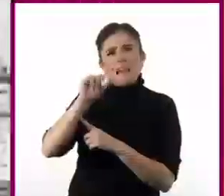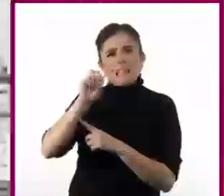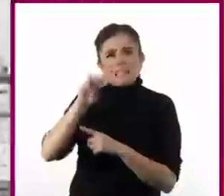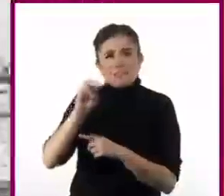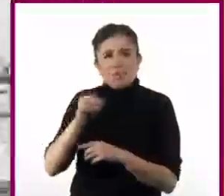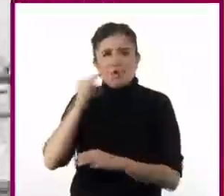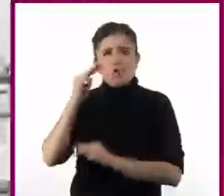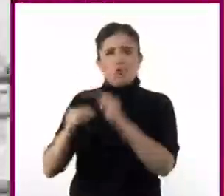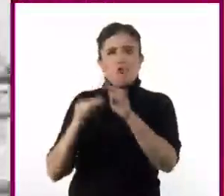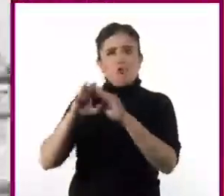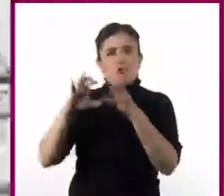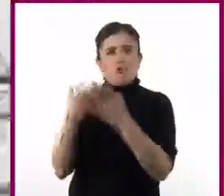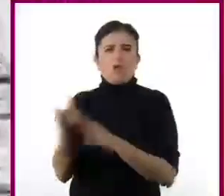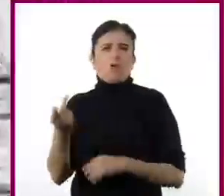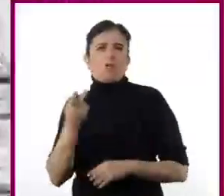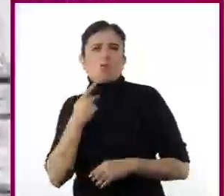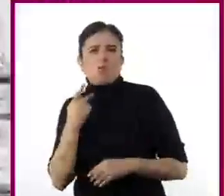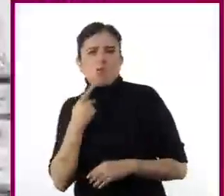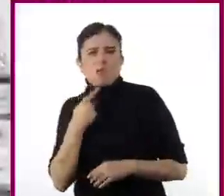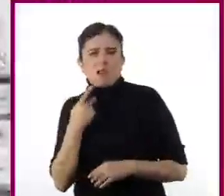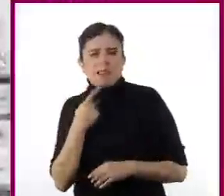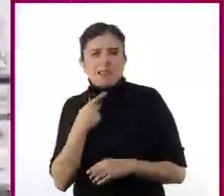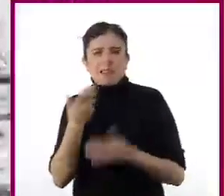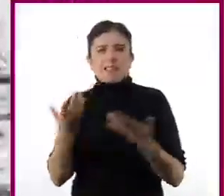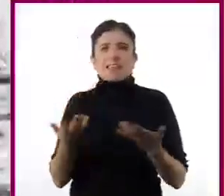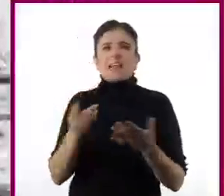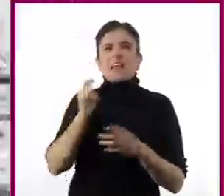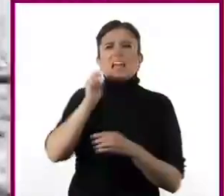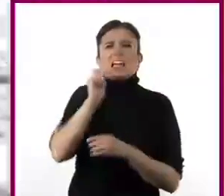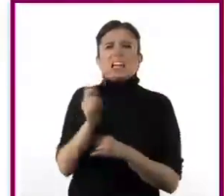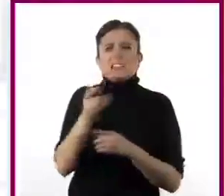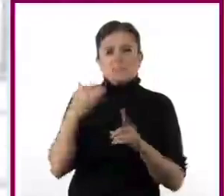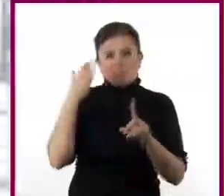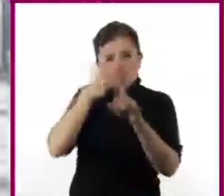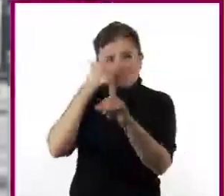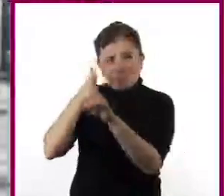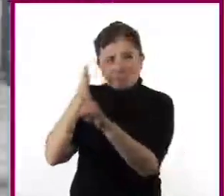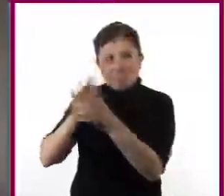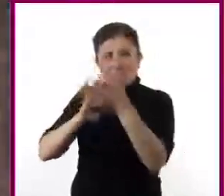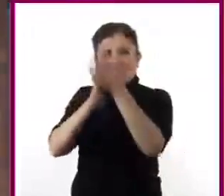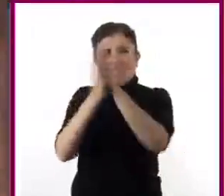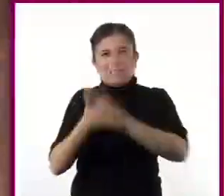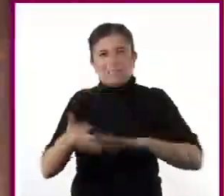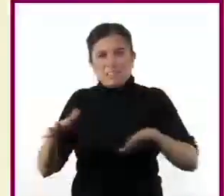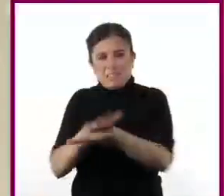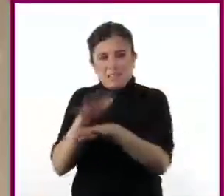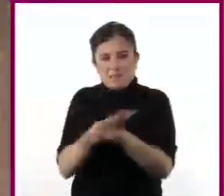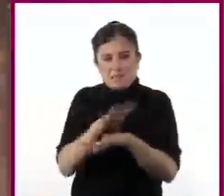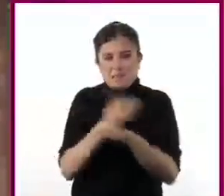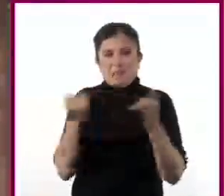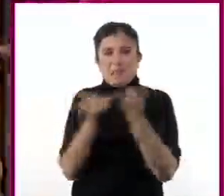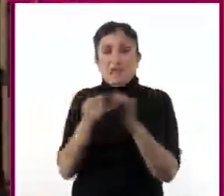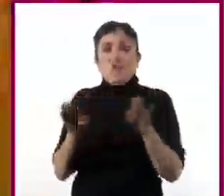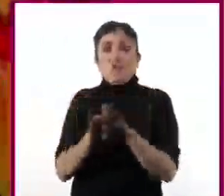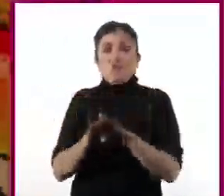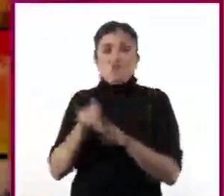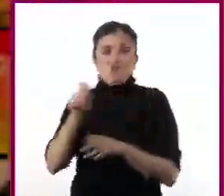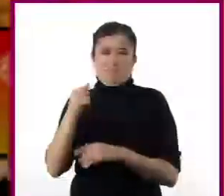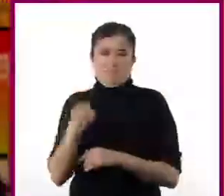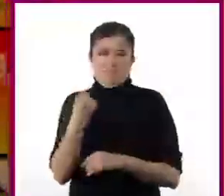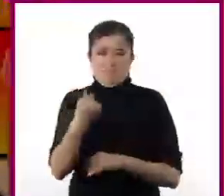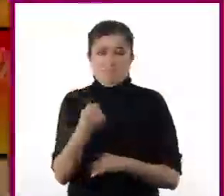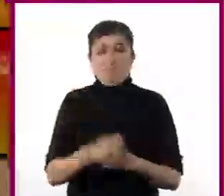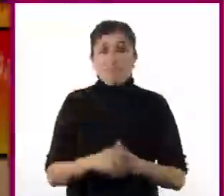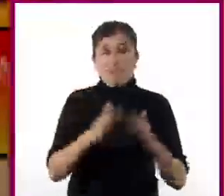mundo, de la política, que la reta a transformarse también como potencia. Francia y